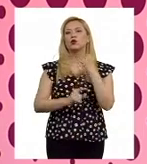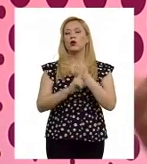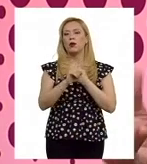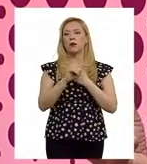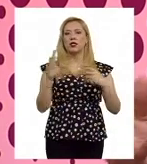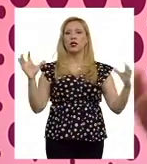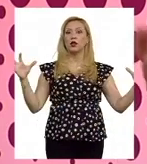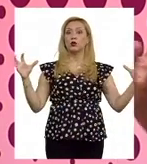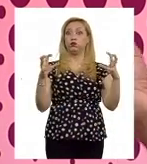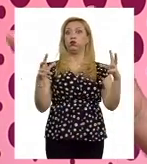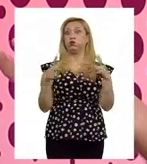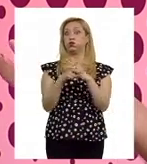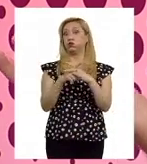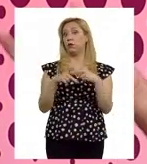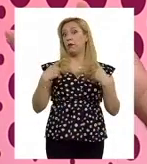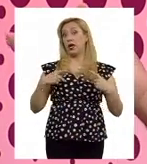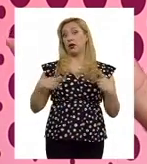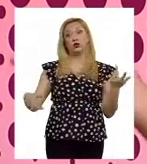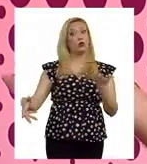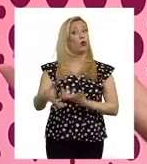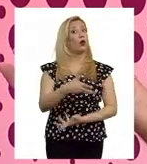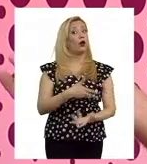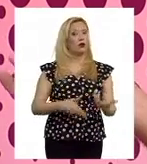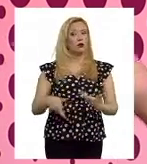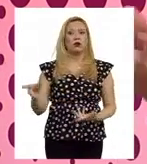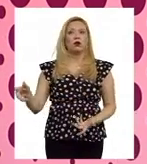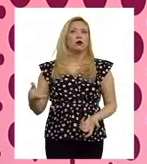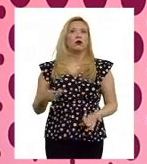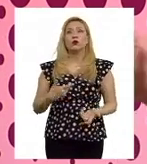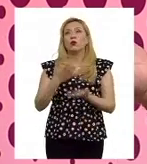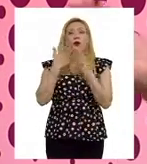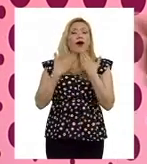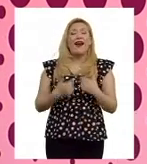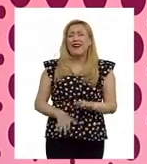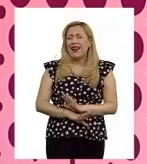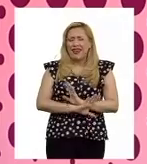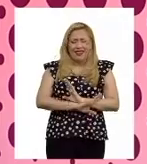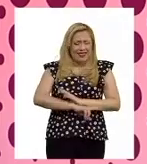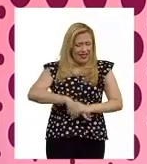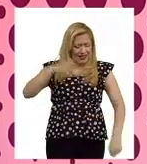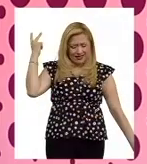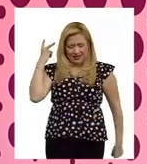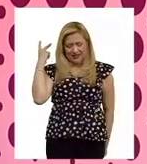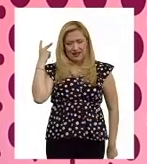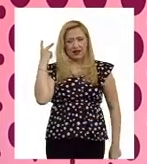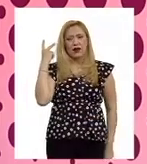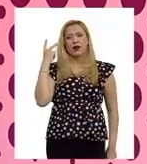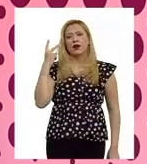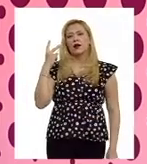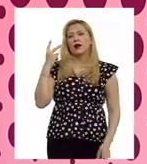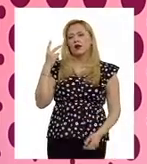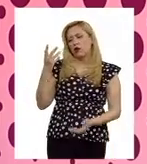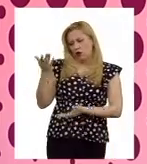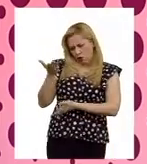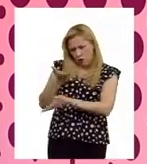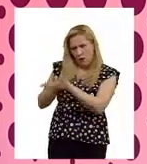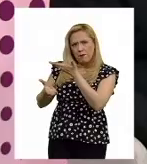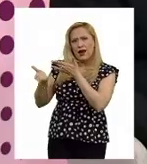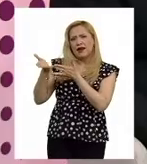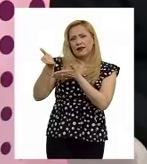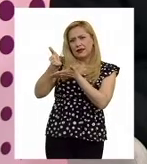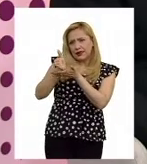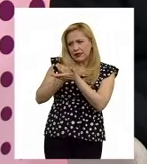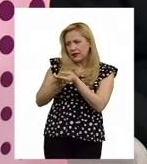tensiones y de conflictos entre personas que finalmente no tienen nada que dividir, pero si no se presta una atención, esto